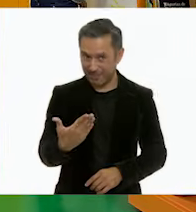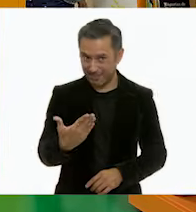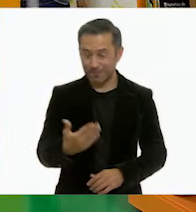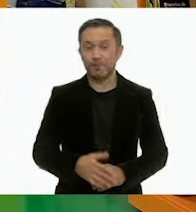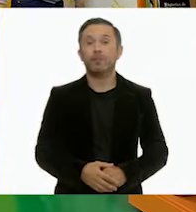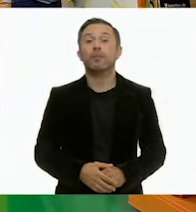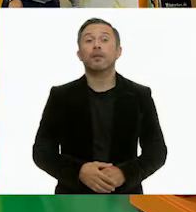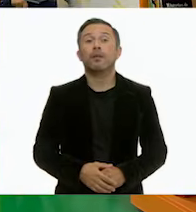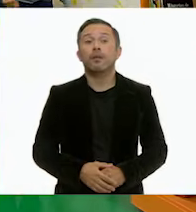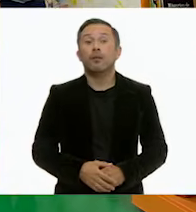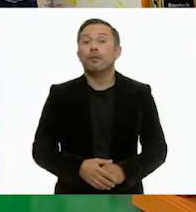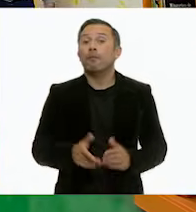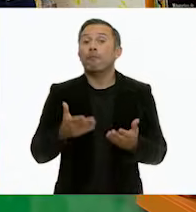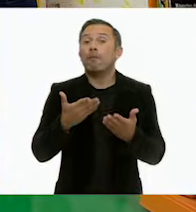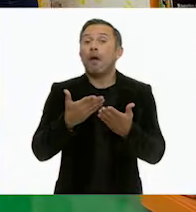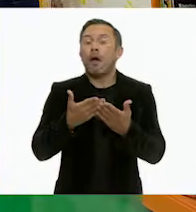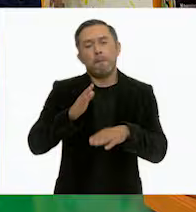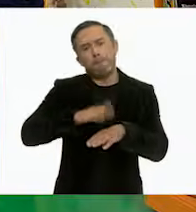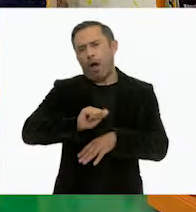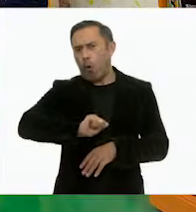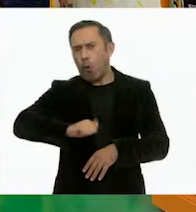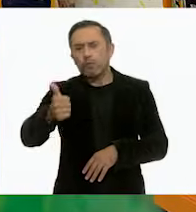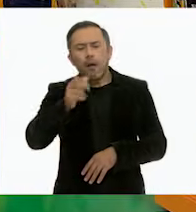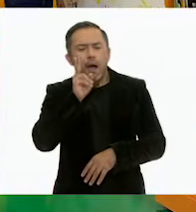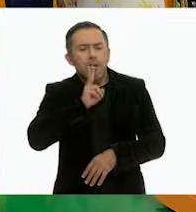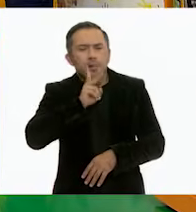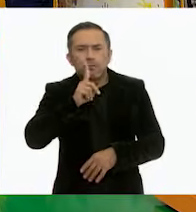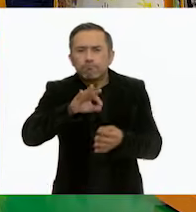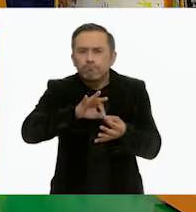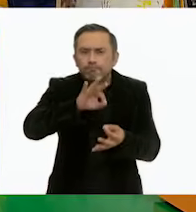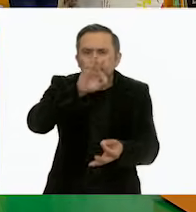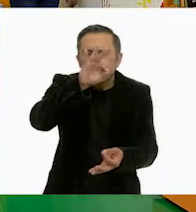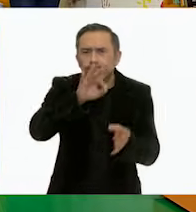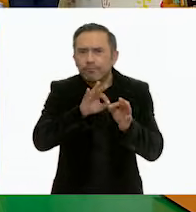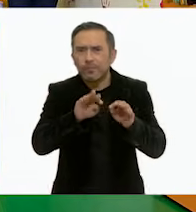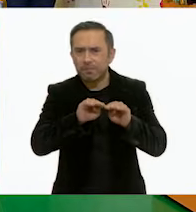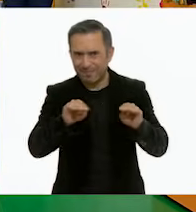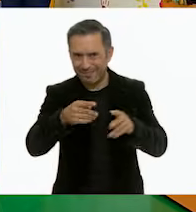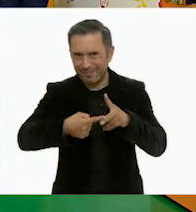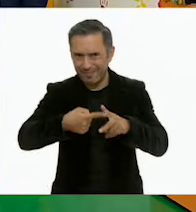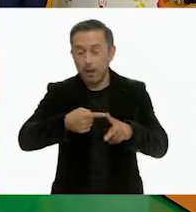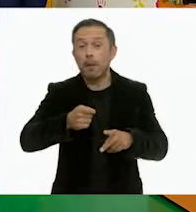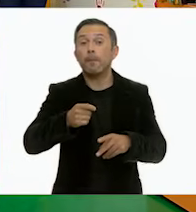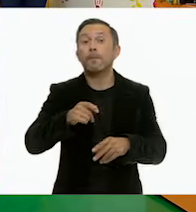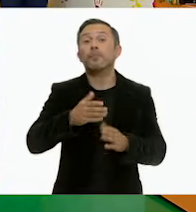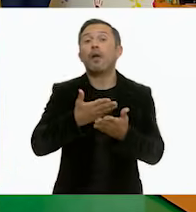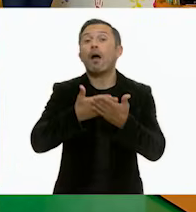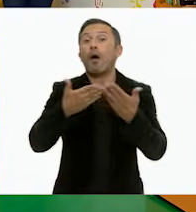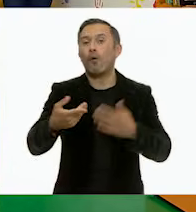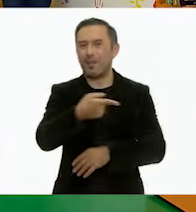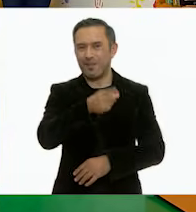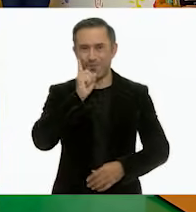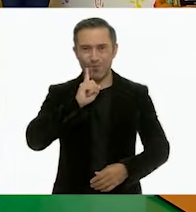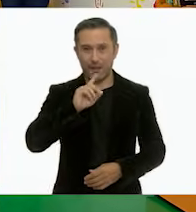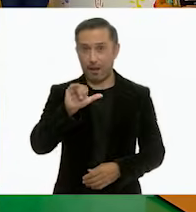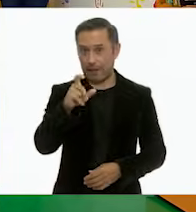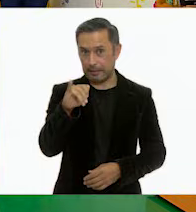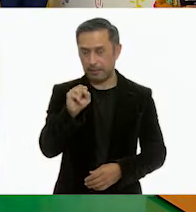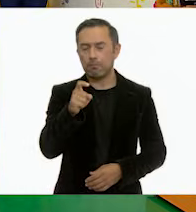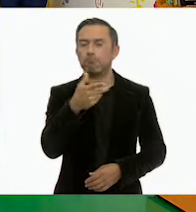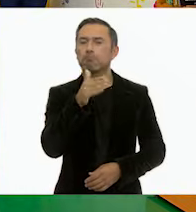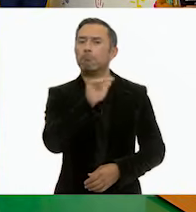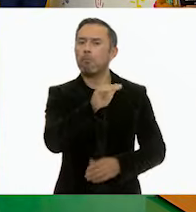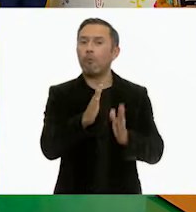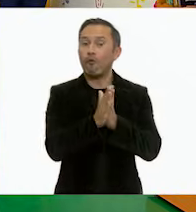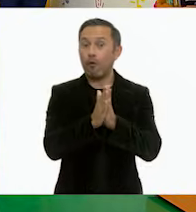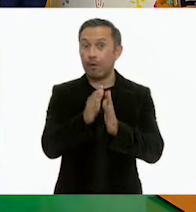a realizar otra medición. Pero ahora le vamos a pedir a Alexia que utilice el libro